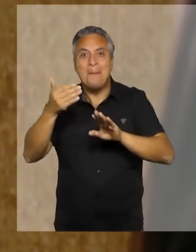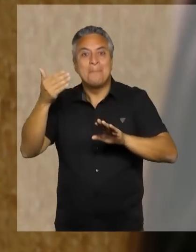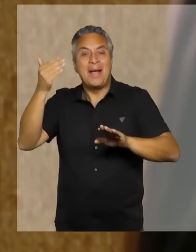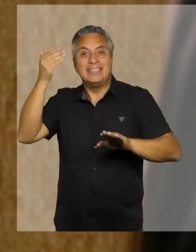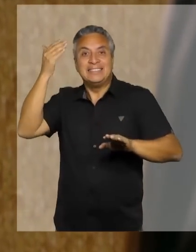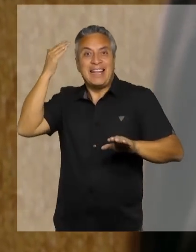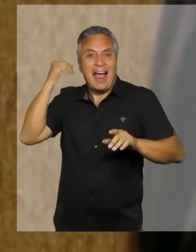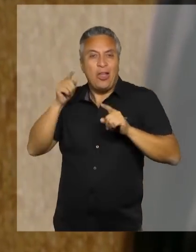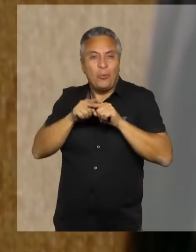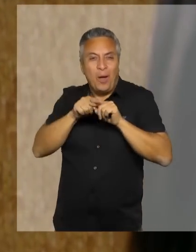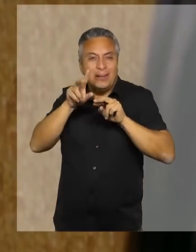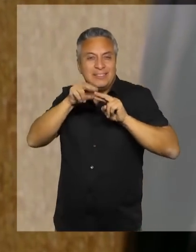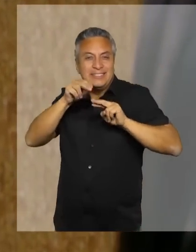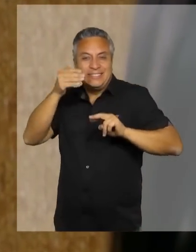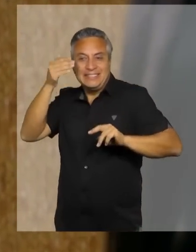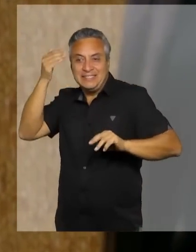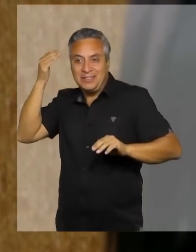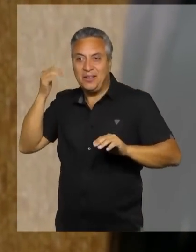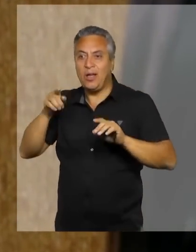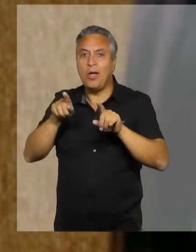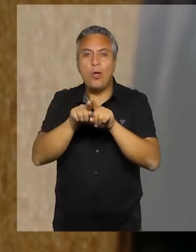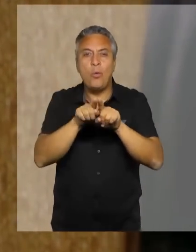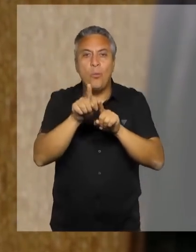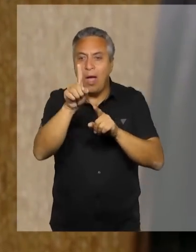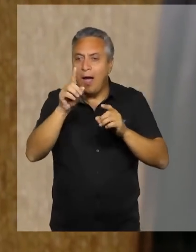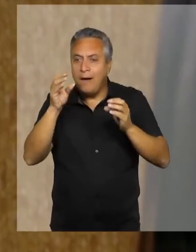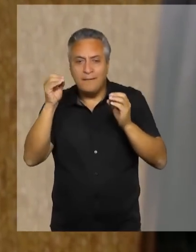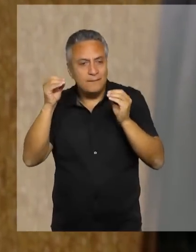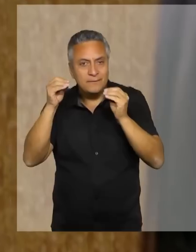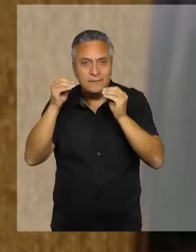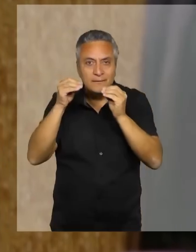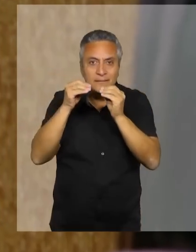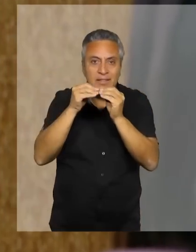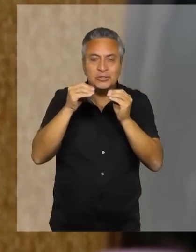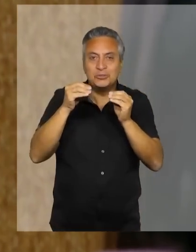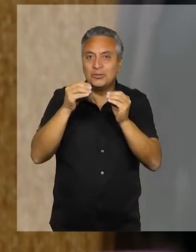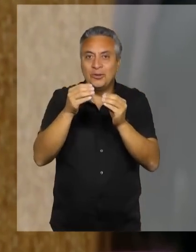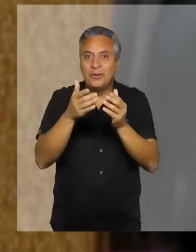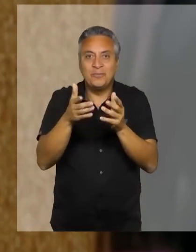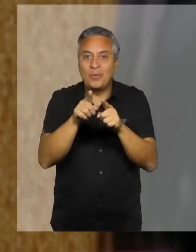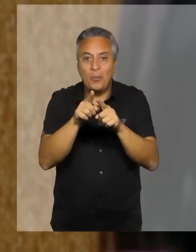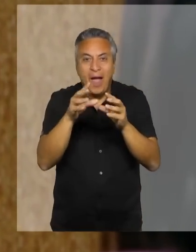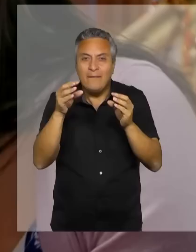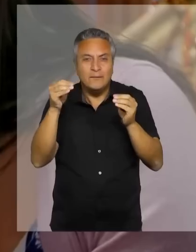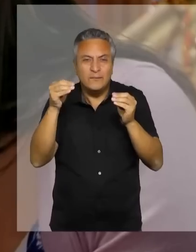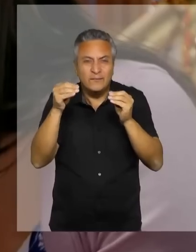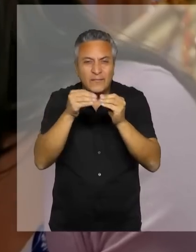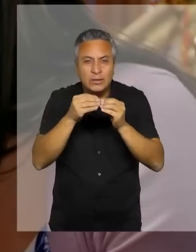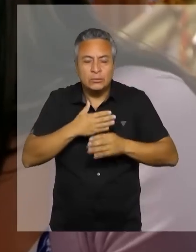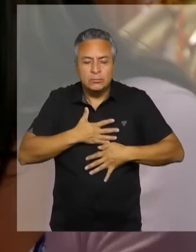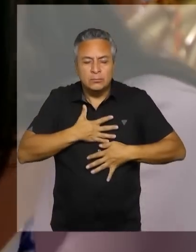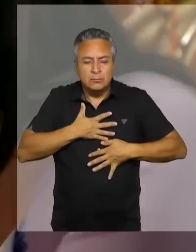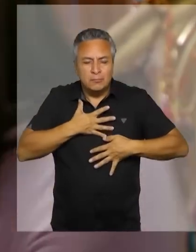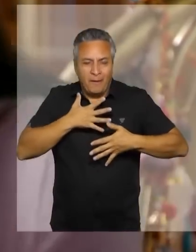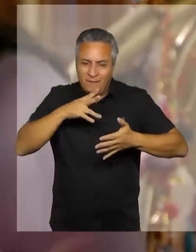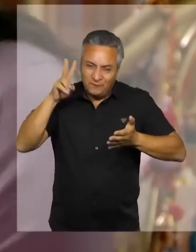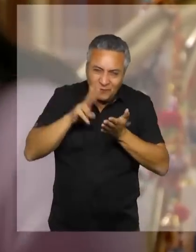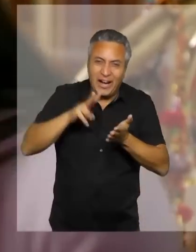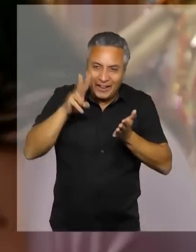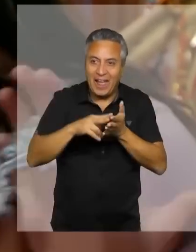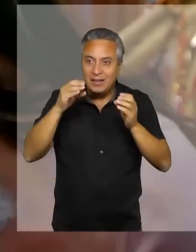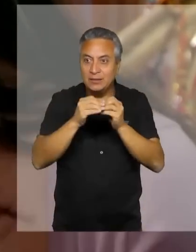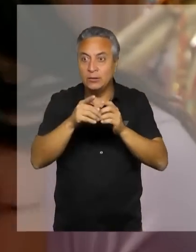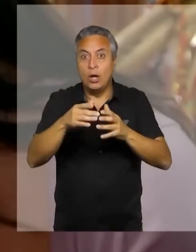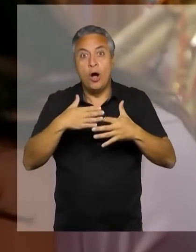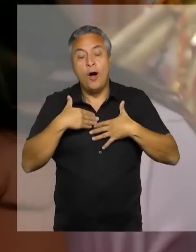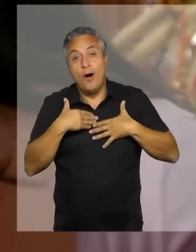¿cachai? Como que fue un beso... Un beso de verdad. ¡Ay, me muero!